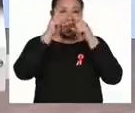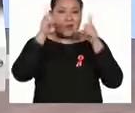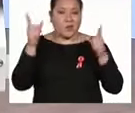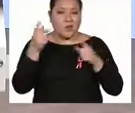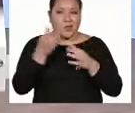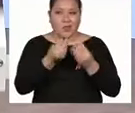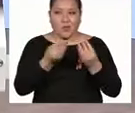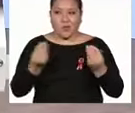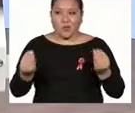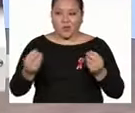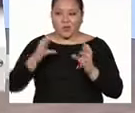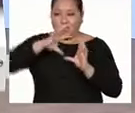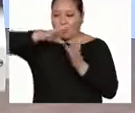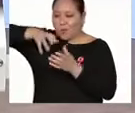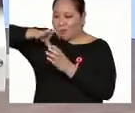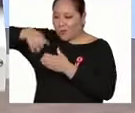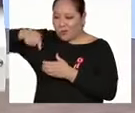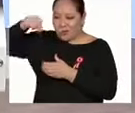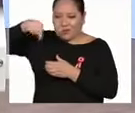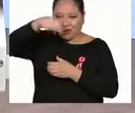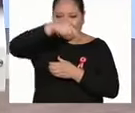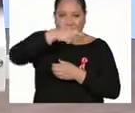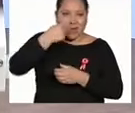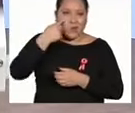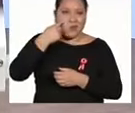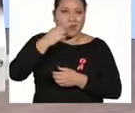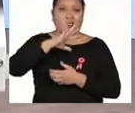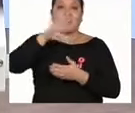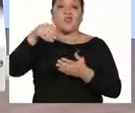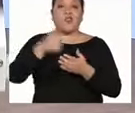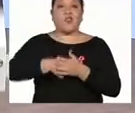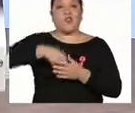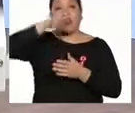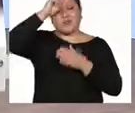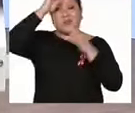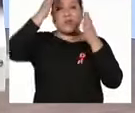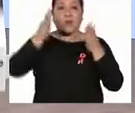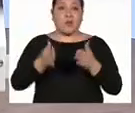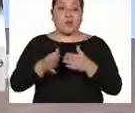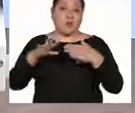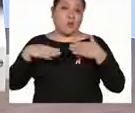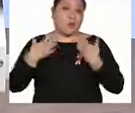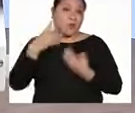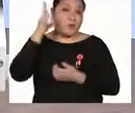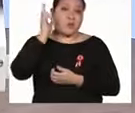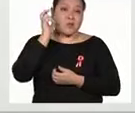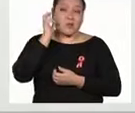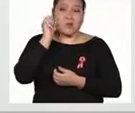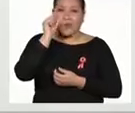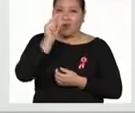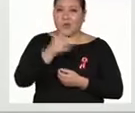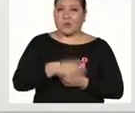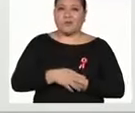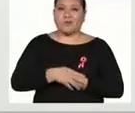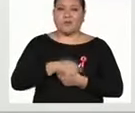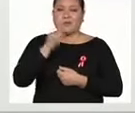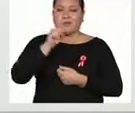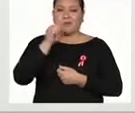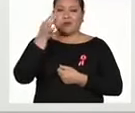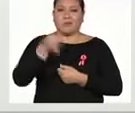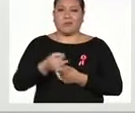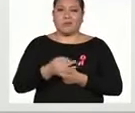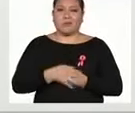Sorprendente la cantidad de mundos por conocer. Todos los peruanos y peruanas podríamos escucharlo un poquito. Tienes